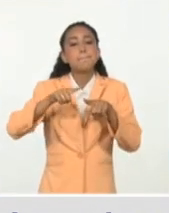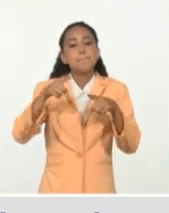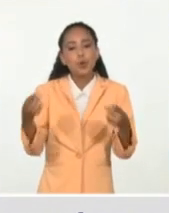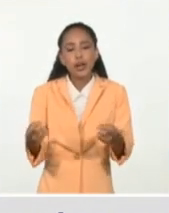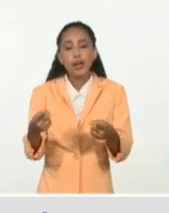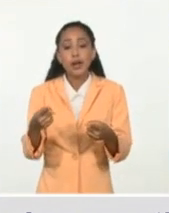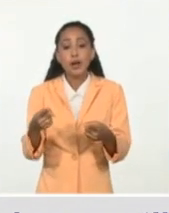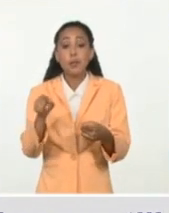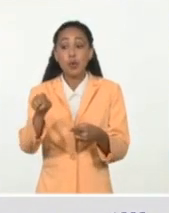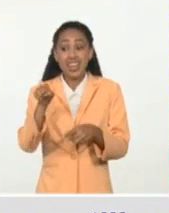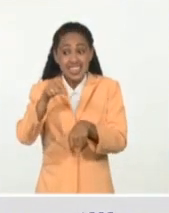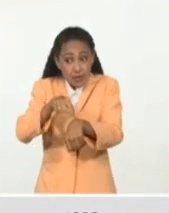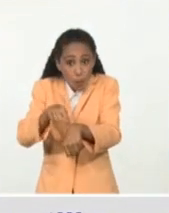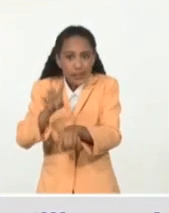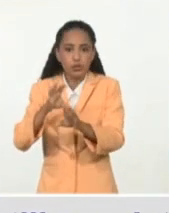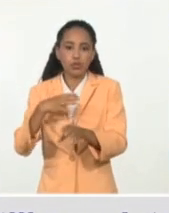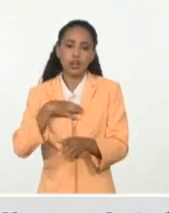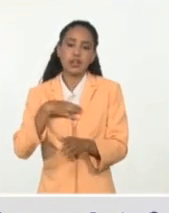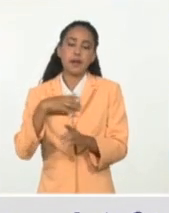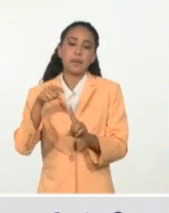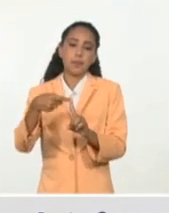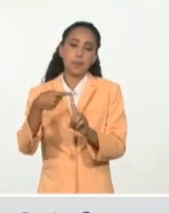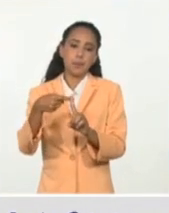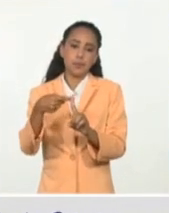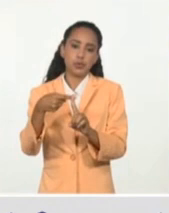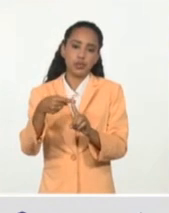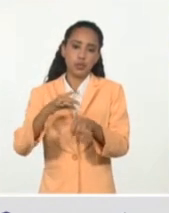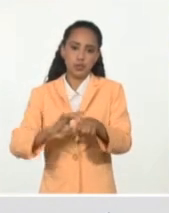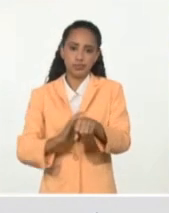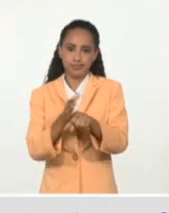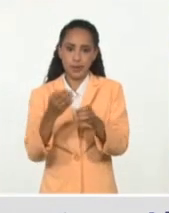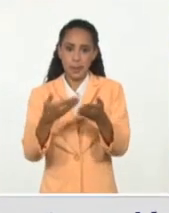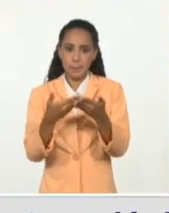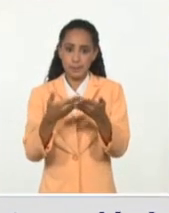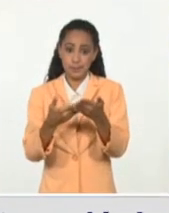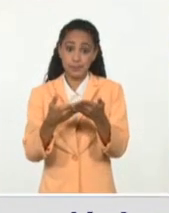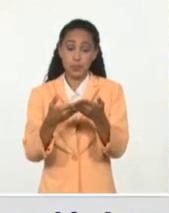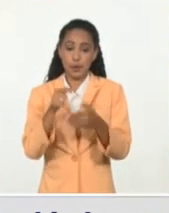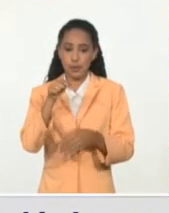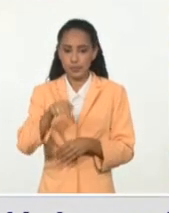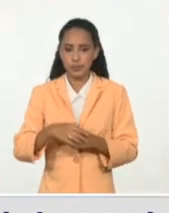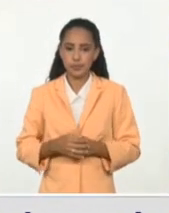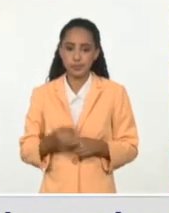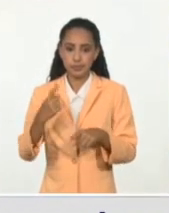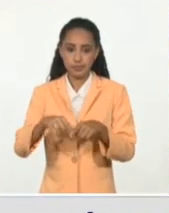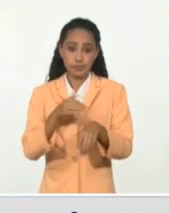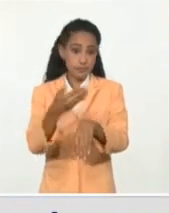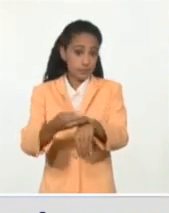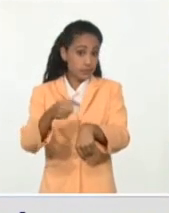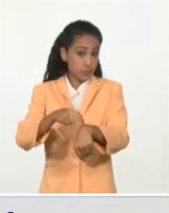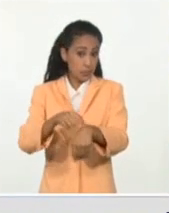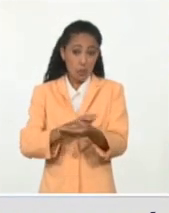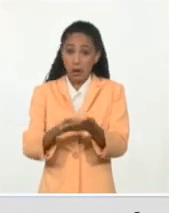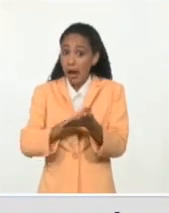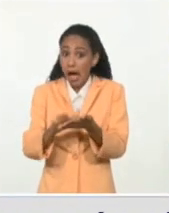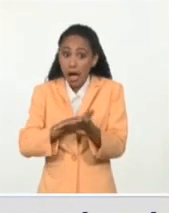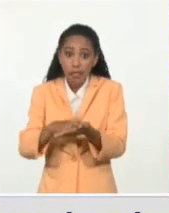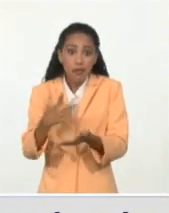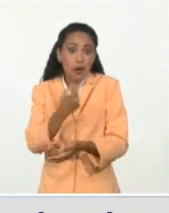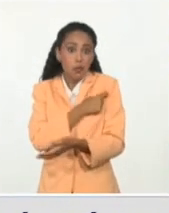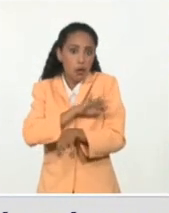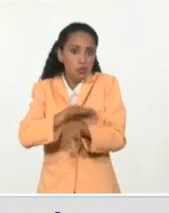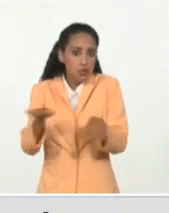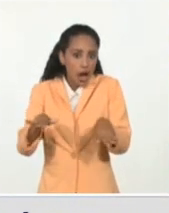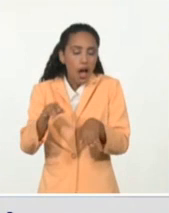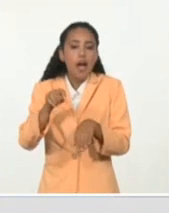positivo. Pero hasta el momento no hemos evidenciado ninguna persona vacunada con Soberana Plus que haya tenido reinfección. Doctor, un último mensaje.